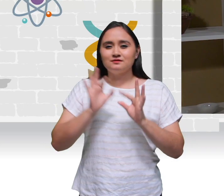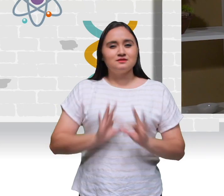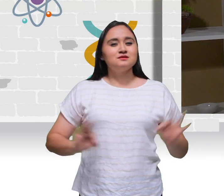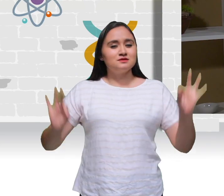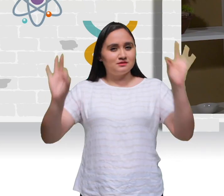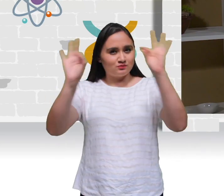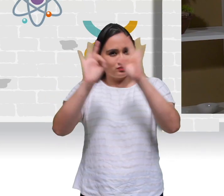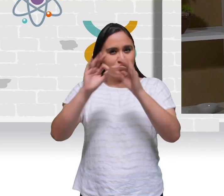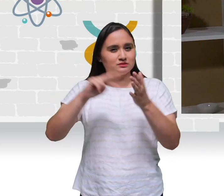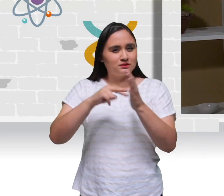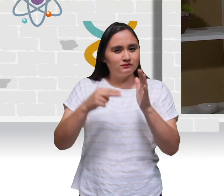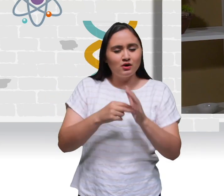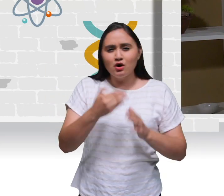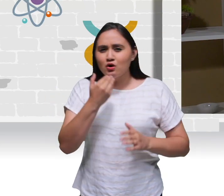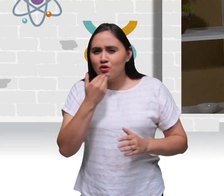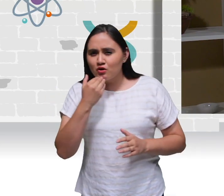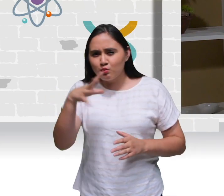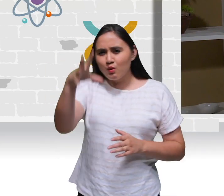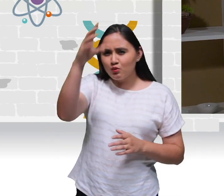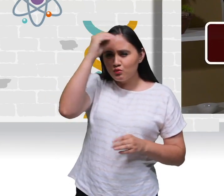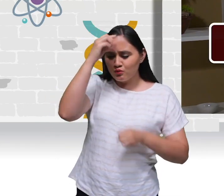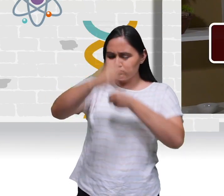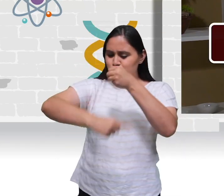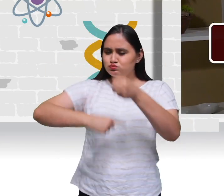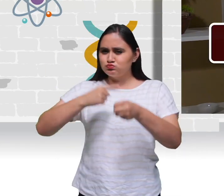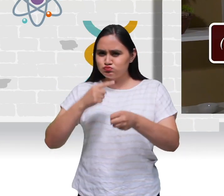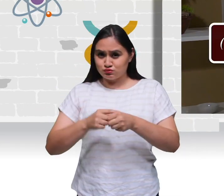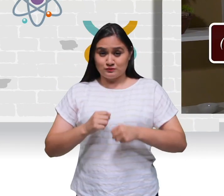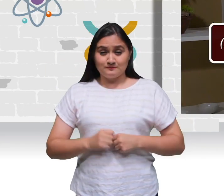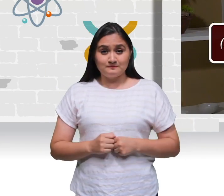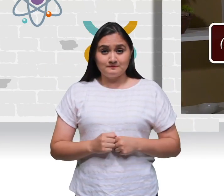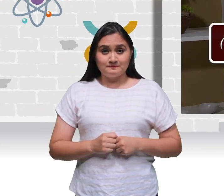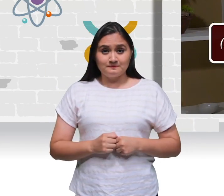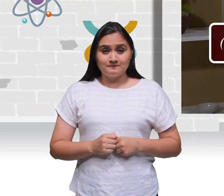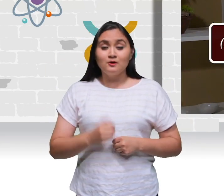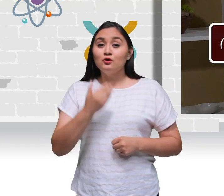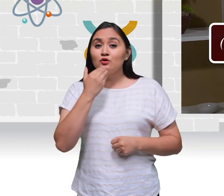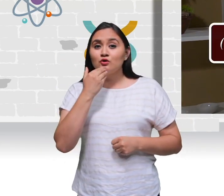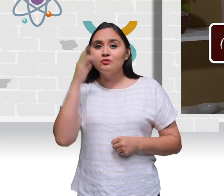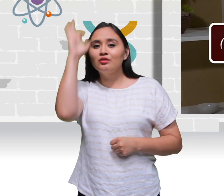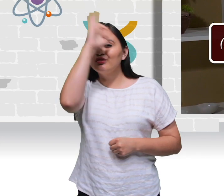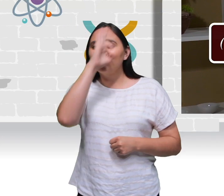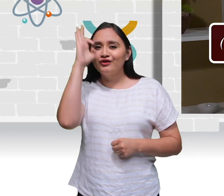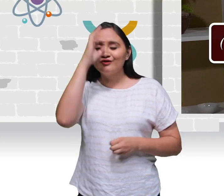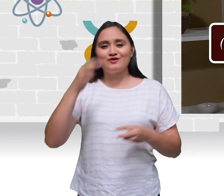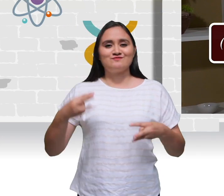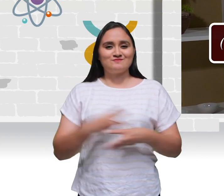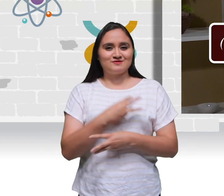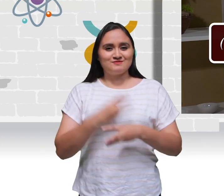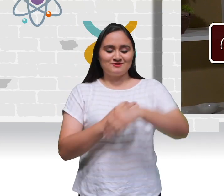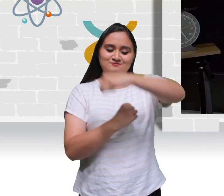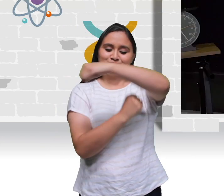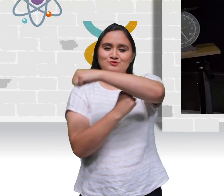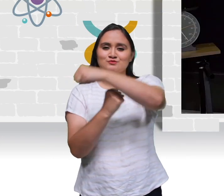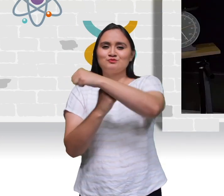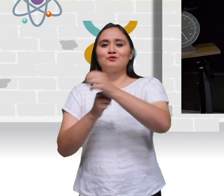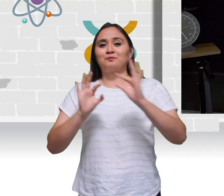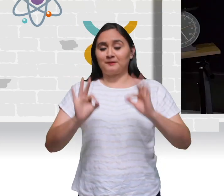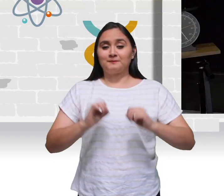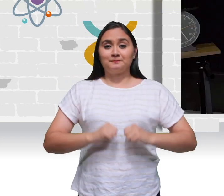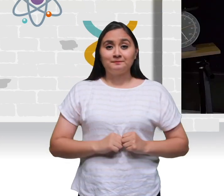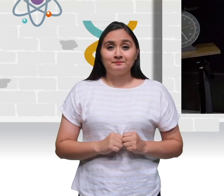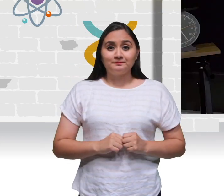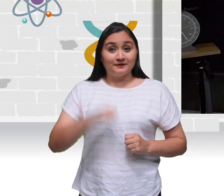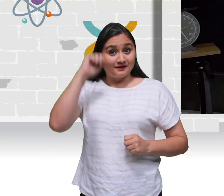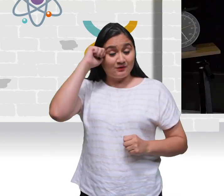un antes y un después de la comprensión del mundo que nos rodea, bajo una teoría matemática bien estructurada. Como